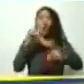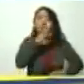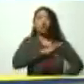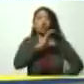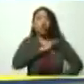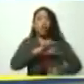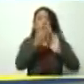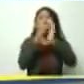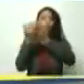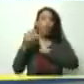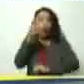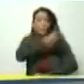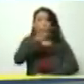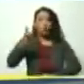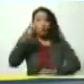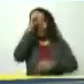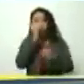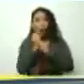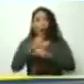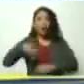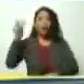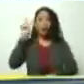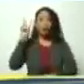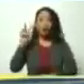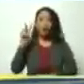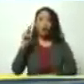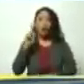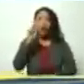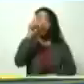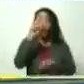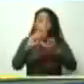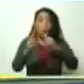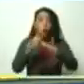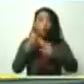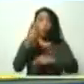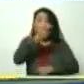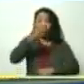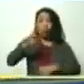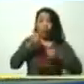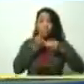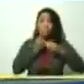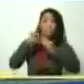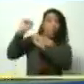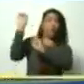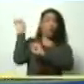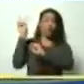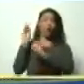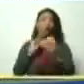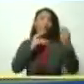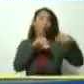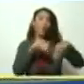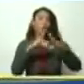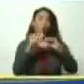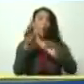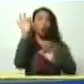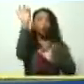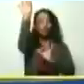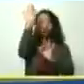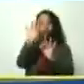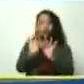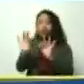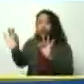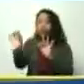si hay una cosa repudiada en Venezuela de acuerdo a todas las mediciones y encuestas